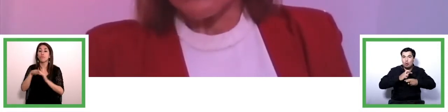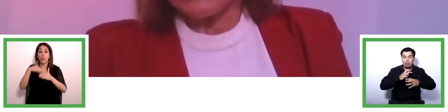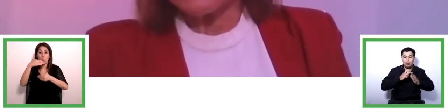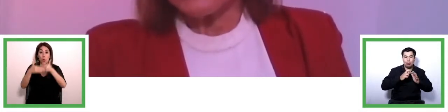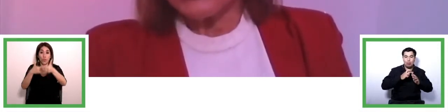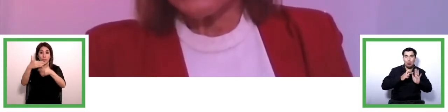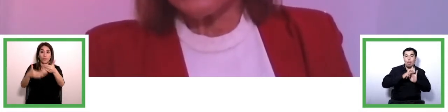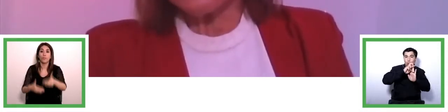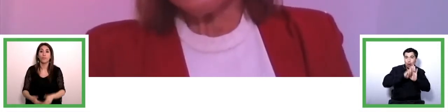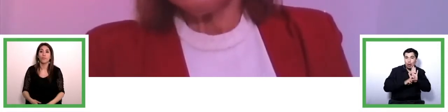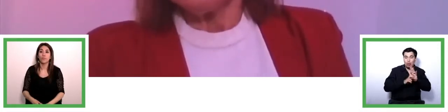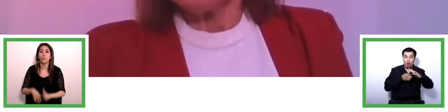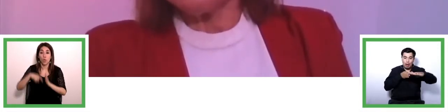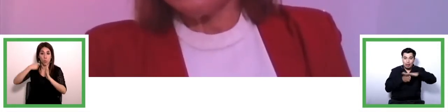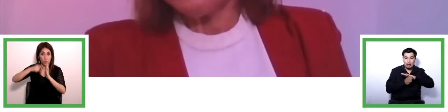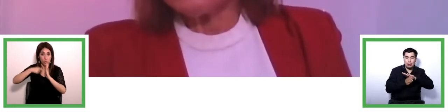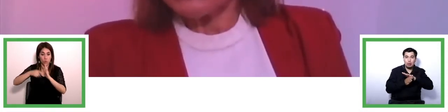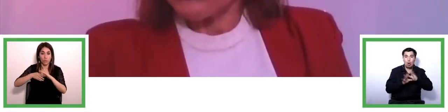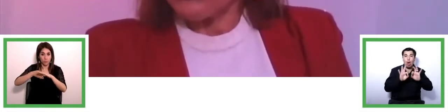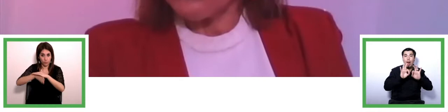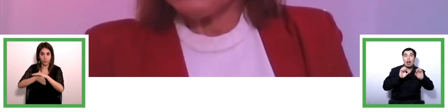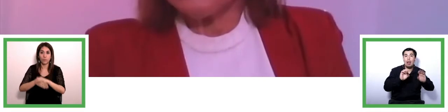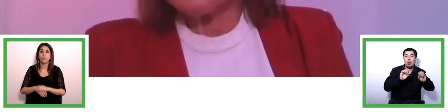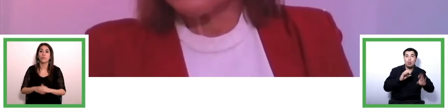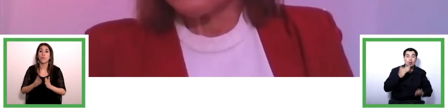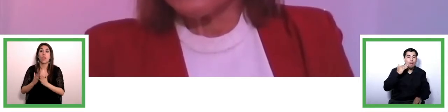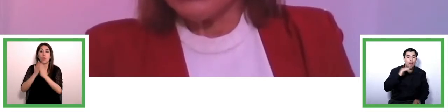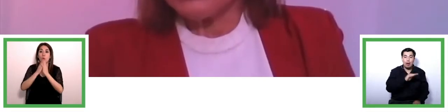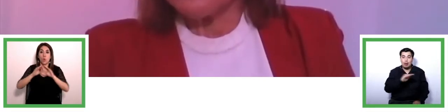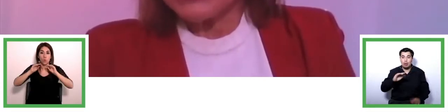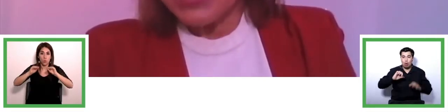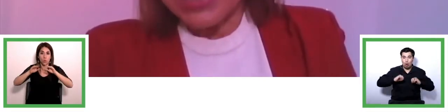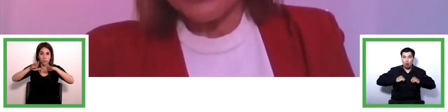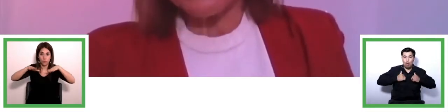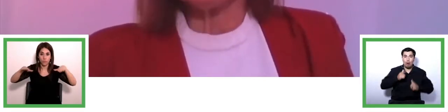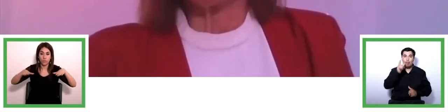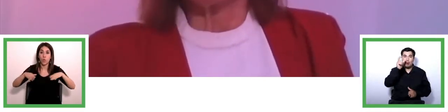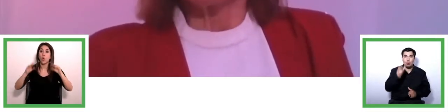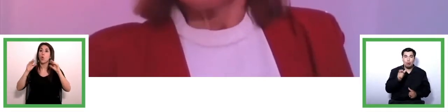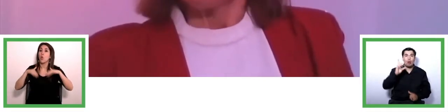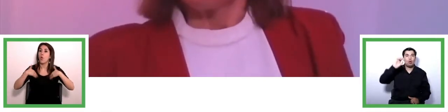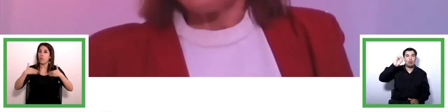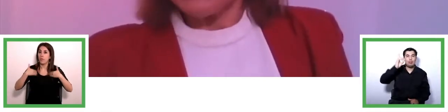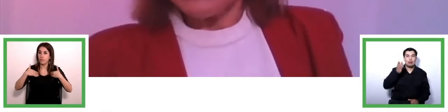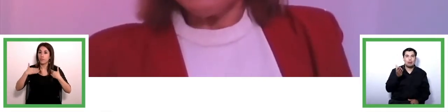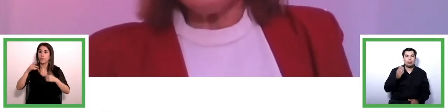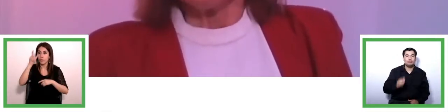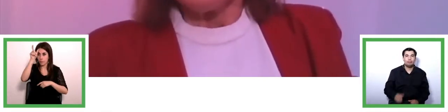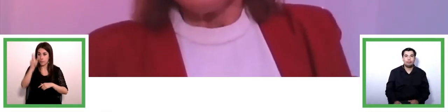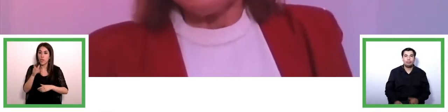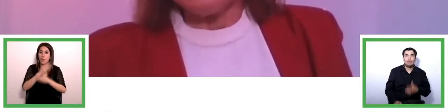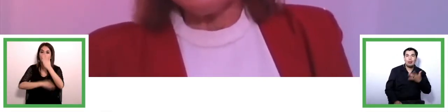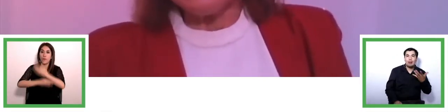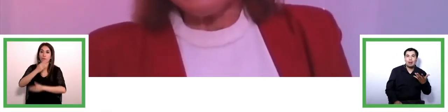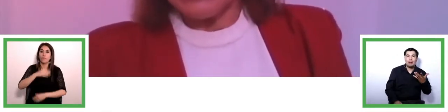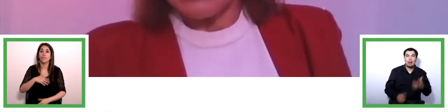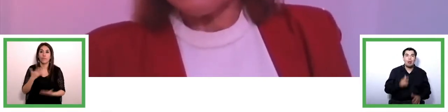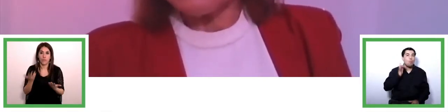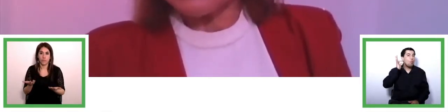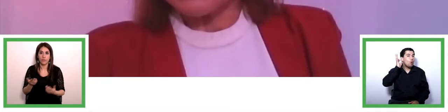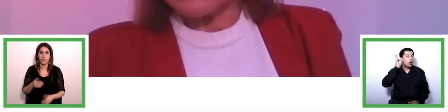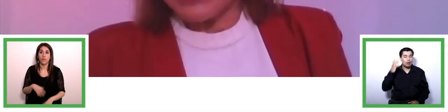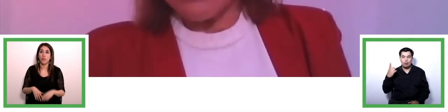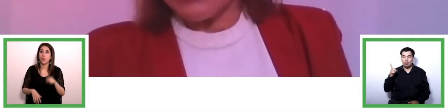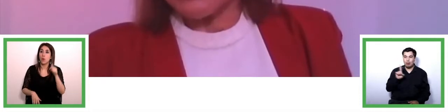acceso a la educación de niños y jóvenes con discapacidad. Modera